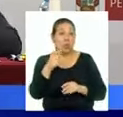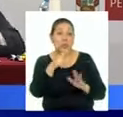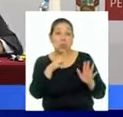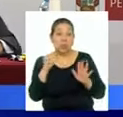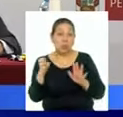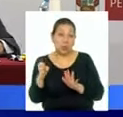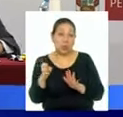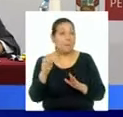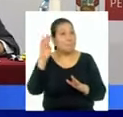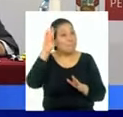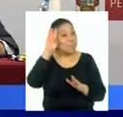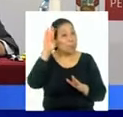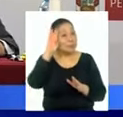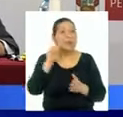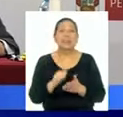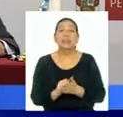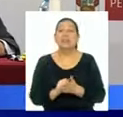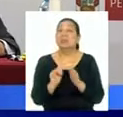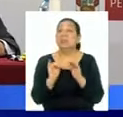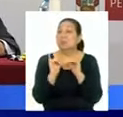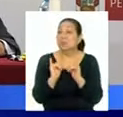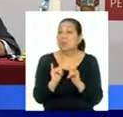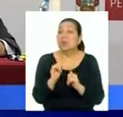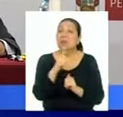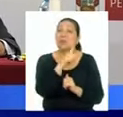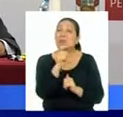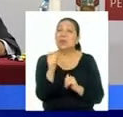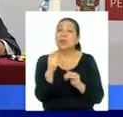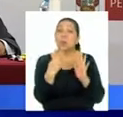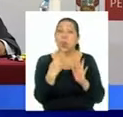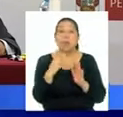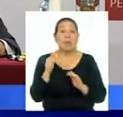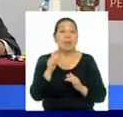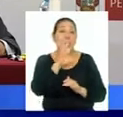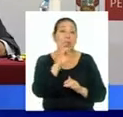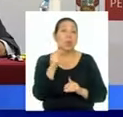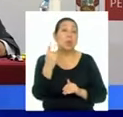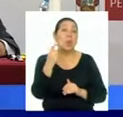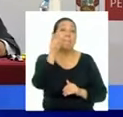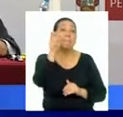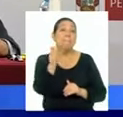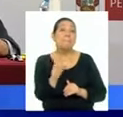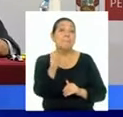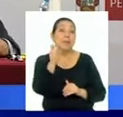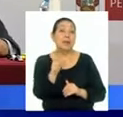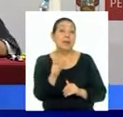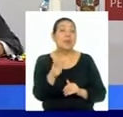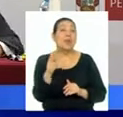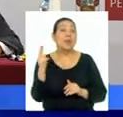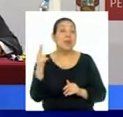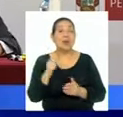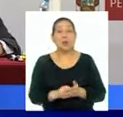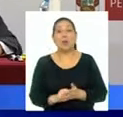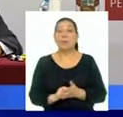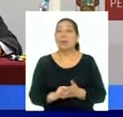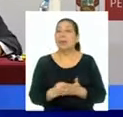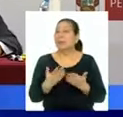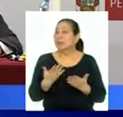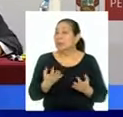248.219 operativos policiales, se detuvo a 109.501 personas en calidad de delincuentes,